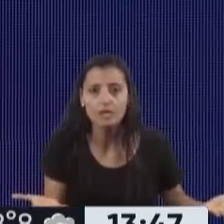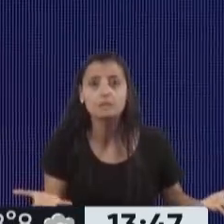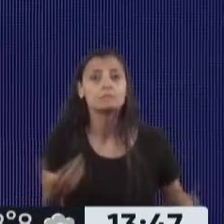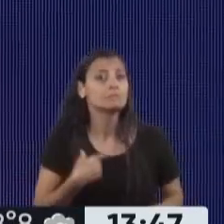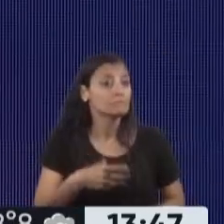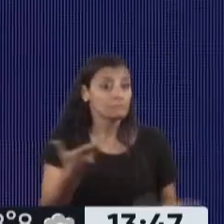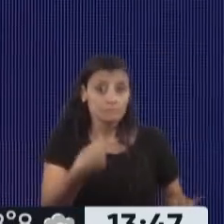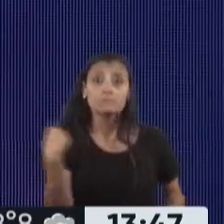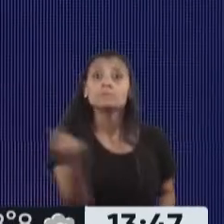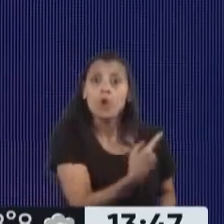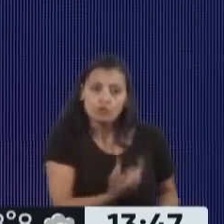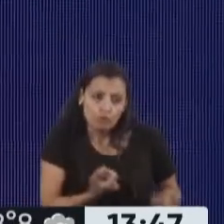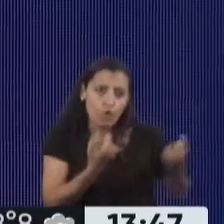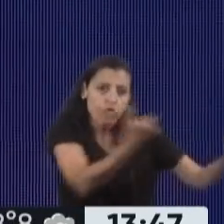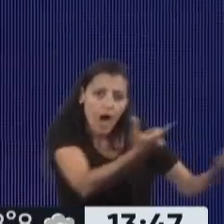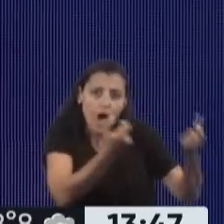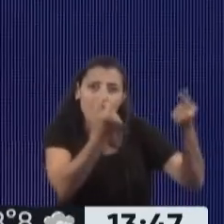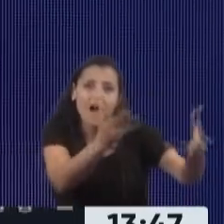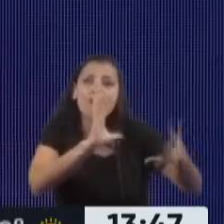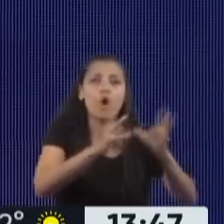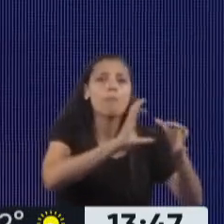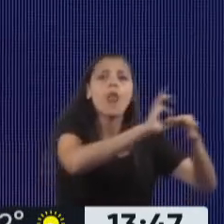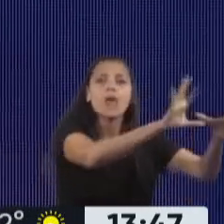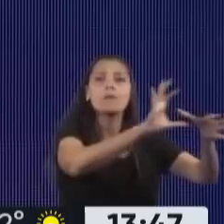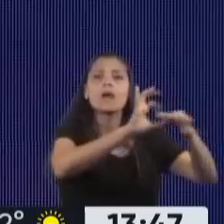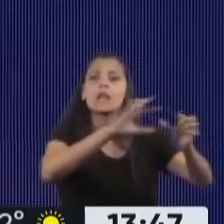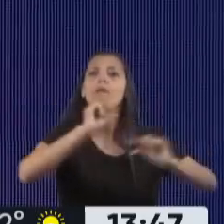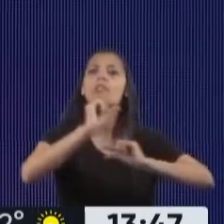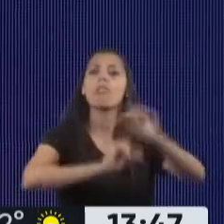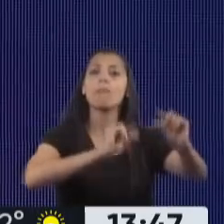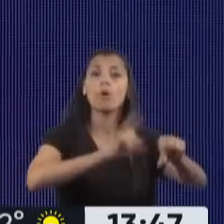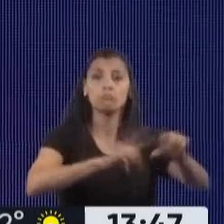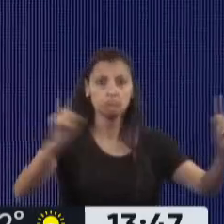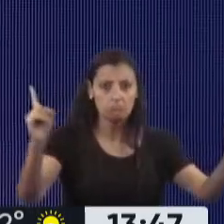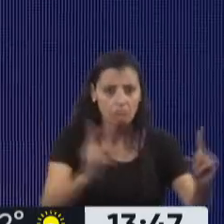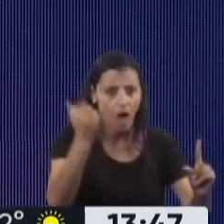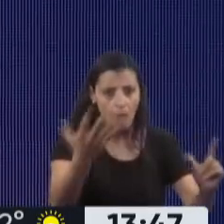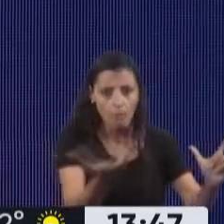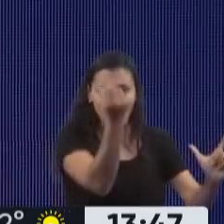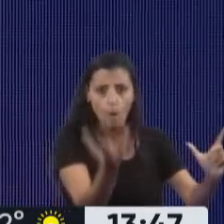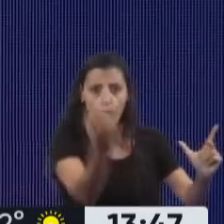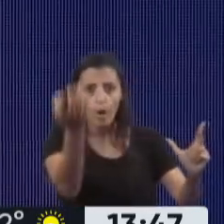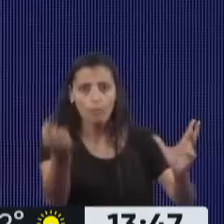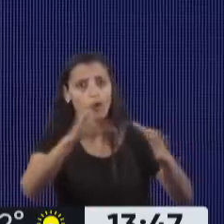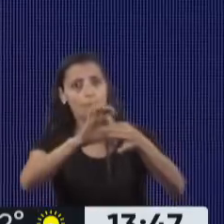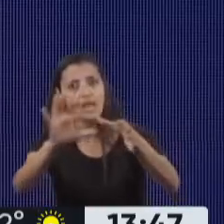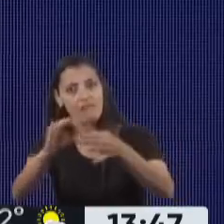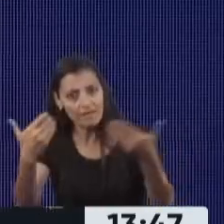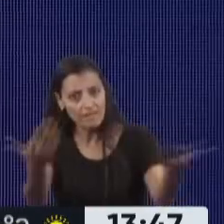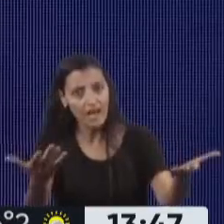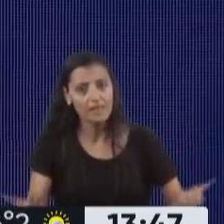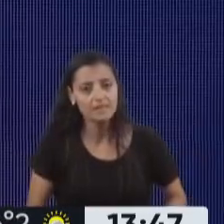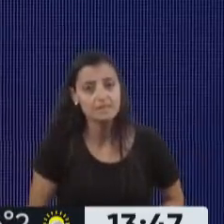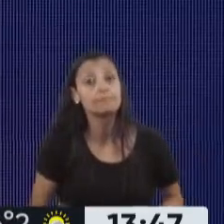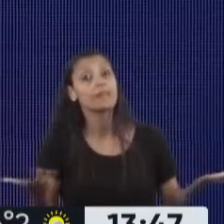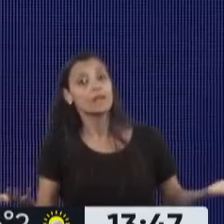les devolvió tantas libertades, además en tan poco tiempo. Por lo tanto, es